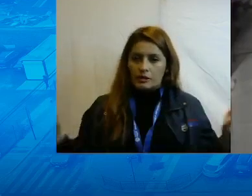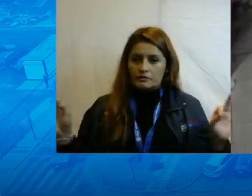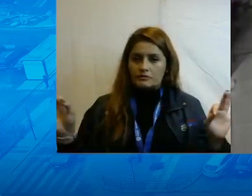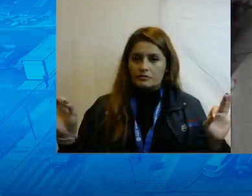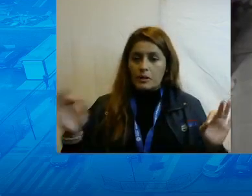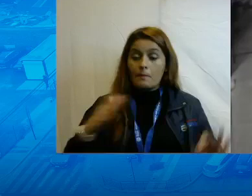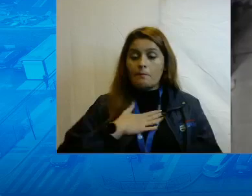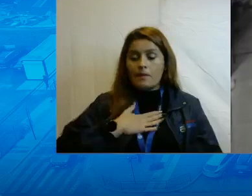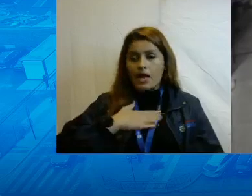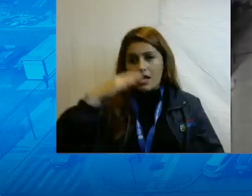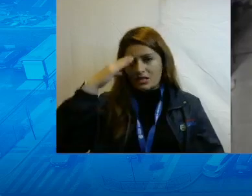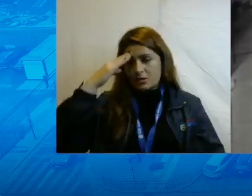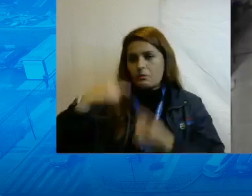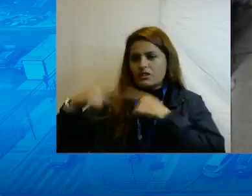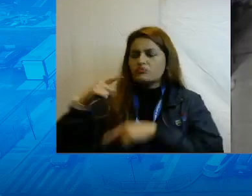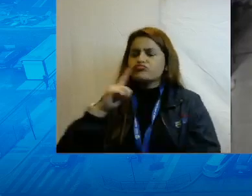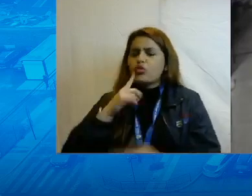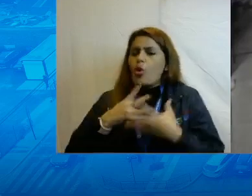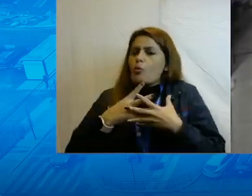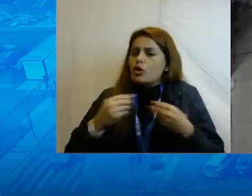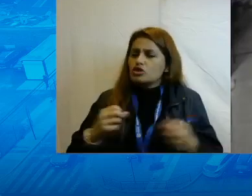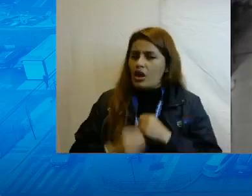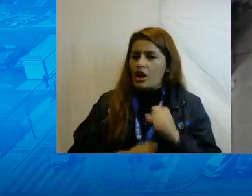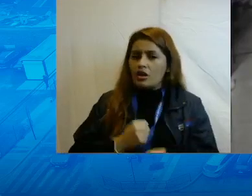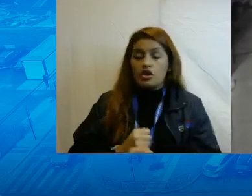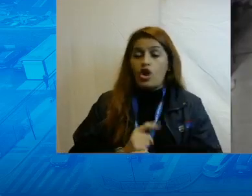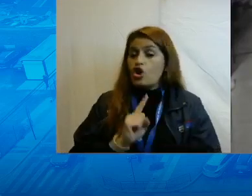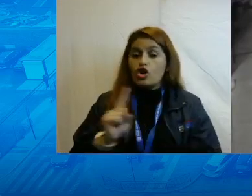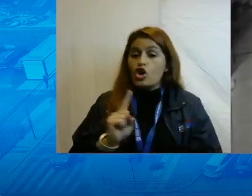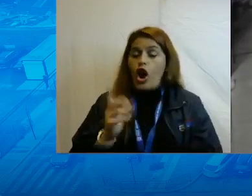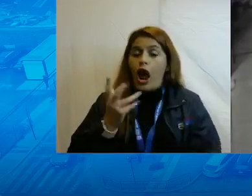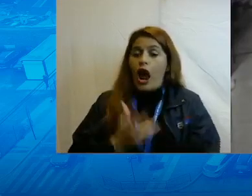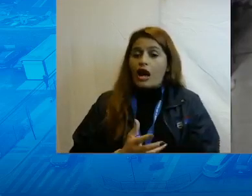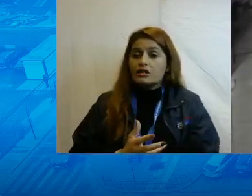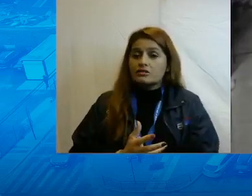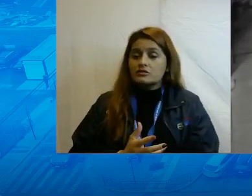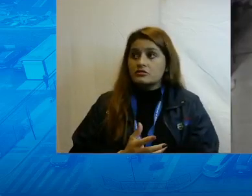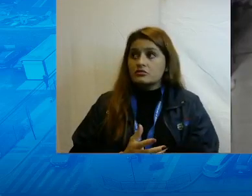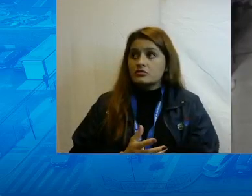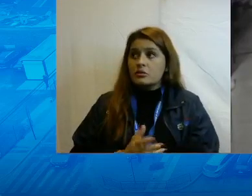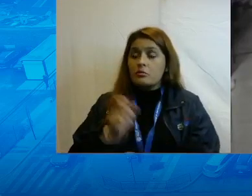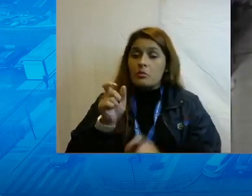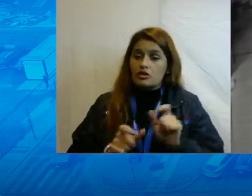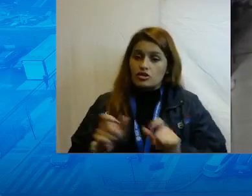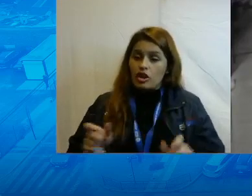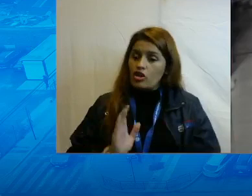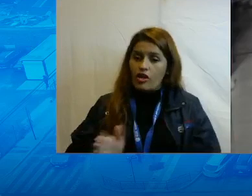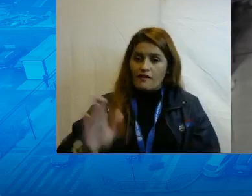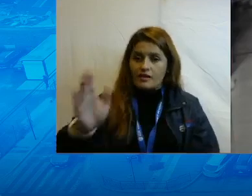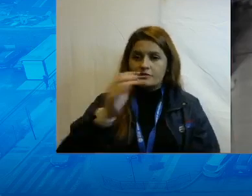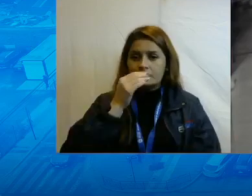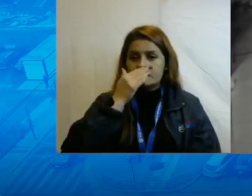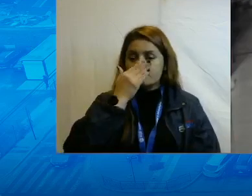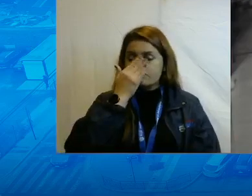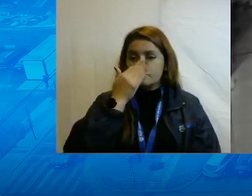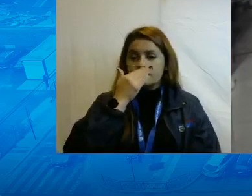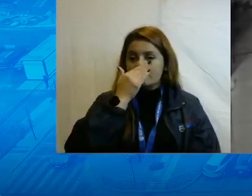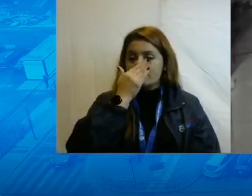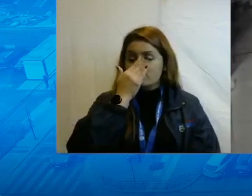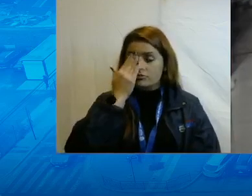En mi experiencia, llevo hartos años, no hemos tenido el caso que se dé esa situación que usted señala.